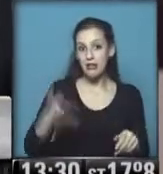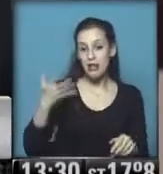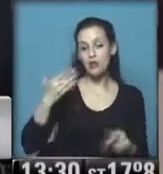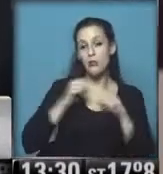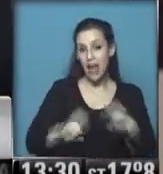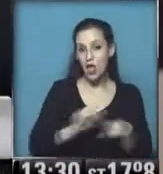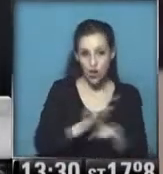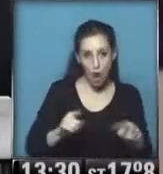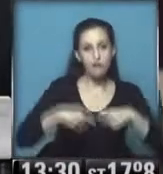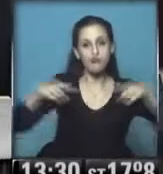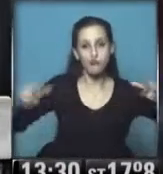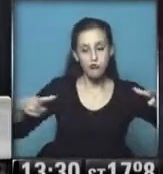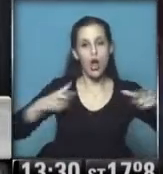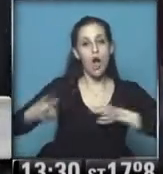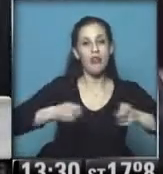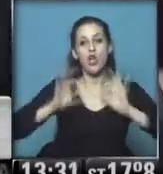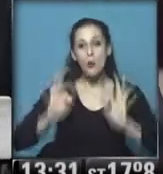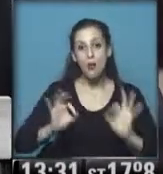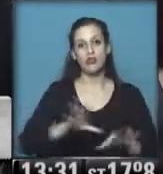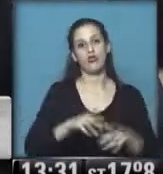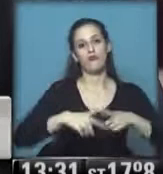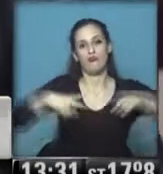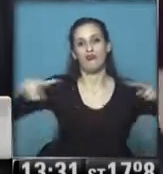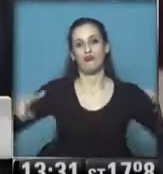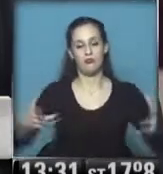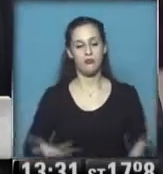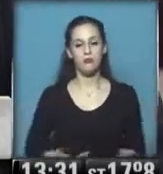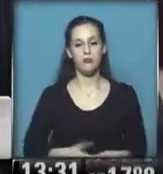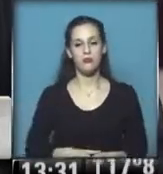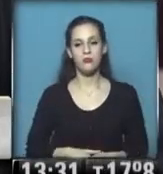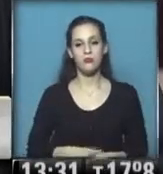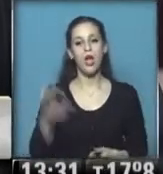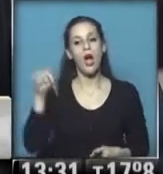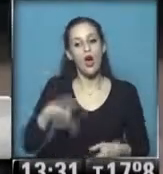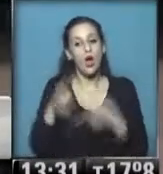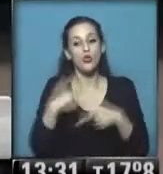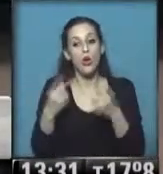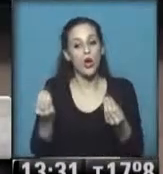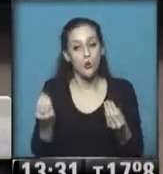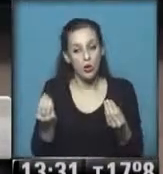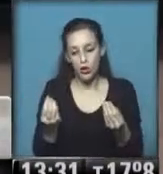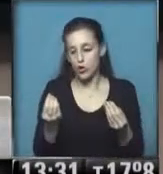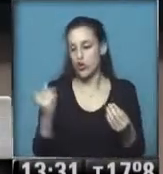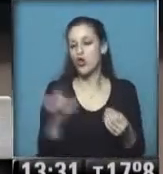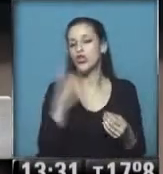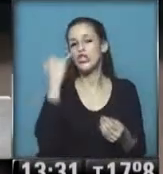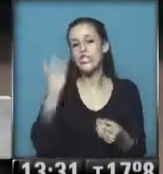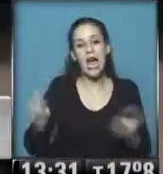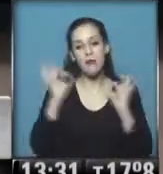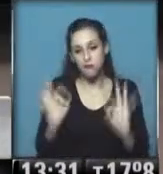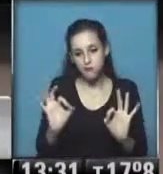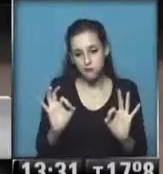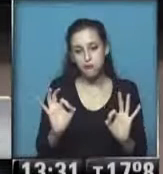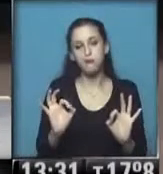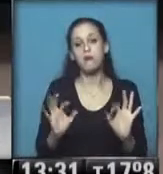comercios del barrio bueno para finalizar Augusto Y ahora cómo sigue esto ahora nosotros ya cumplimos con todo lo que son los pasos para